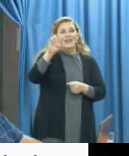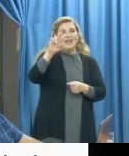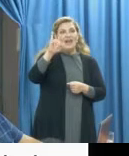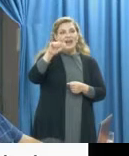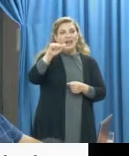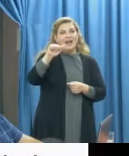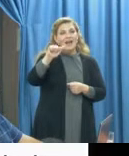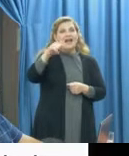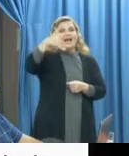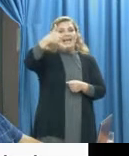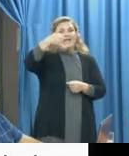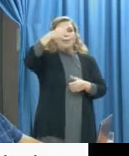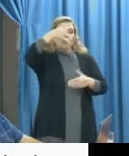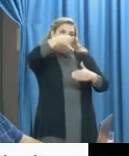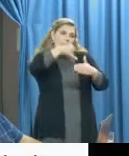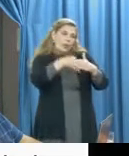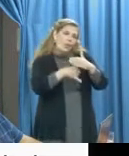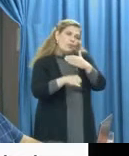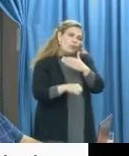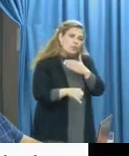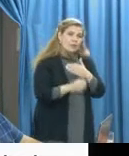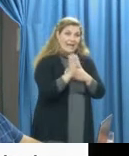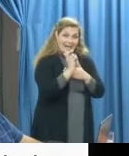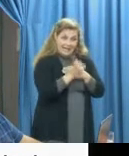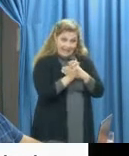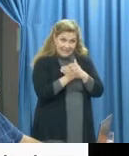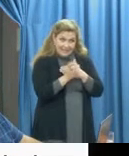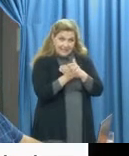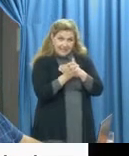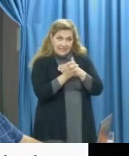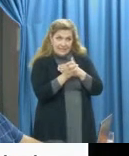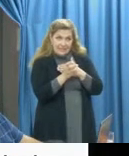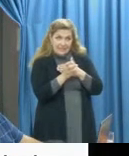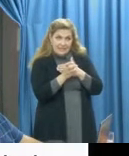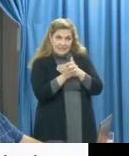las que finalmente van a estar